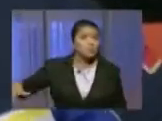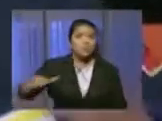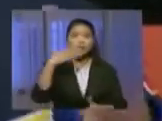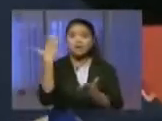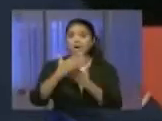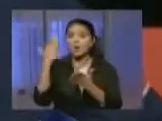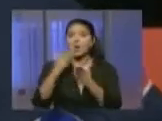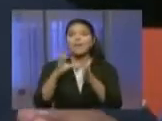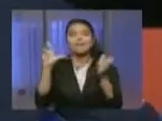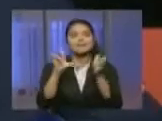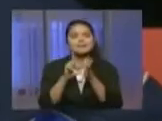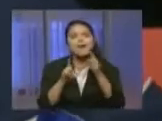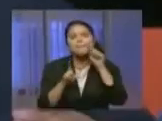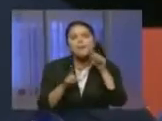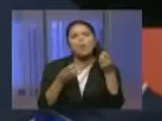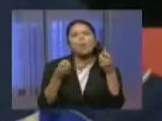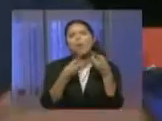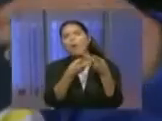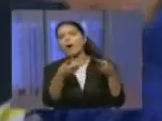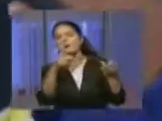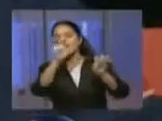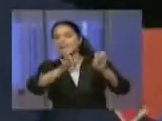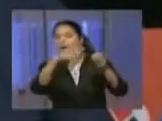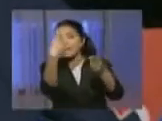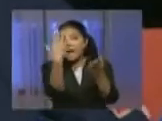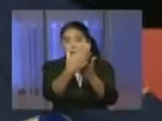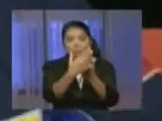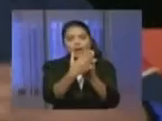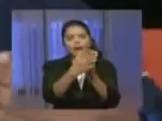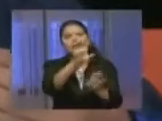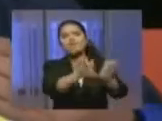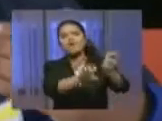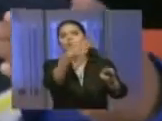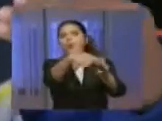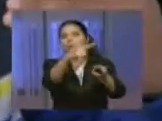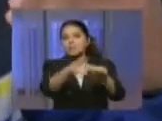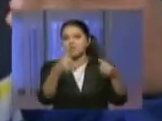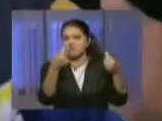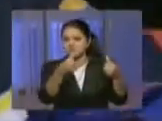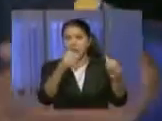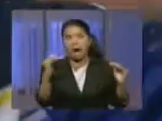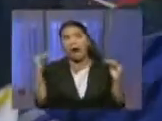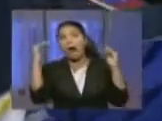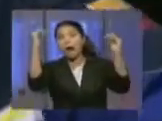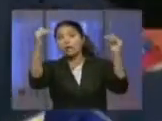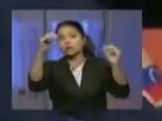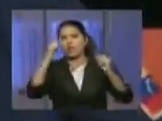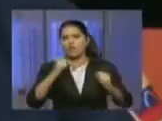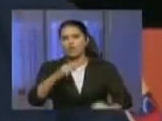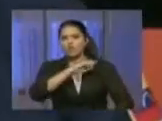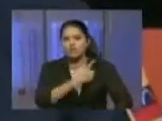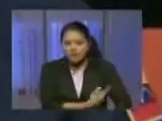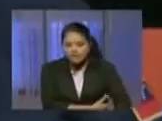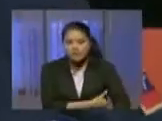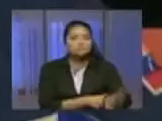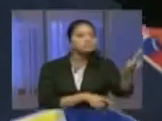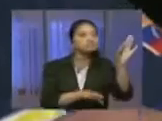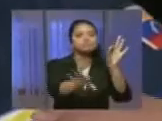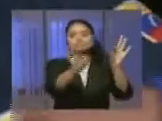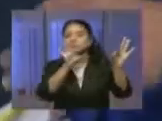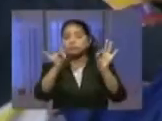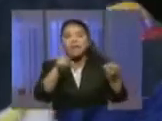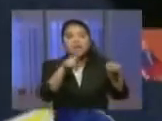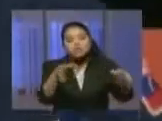determinar los niños más altos más fuertes más ágiles más rápidos y en esa medida esos niños inician un proceso de desarrollo deportivo de